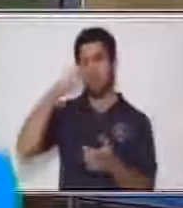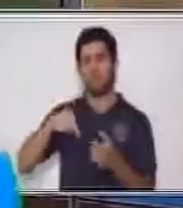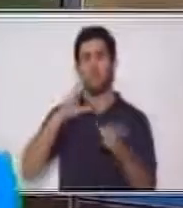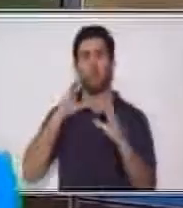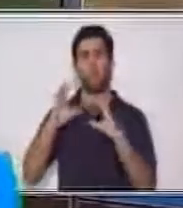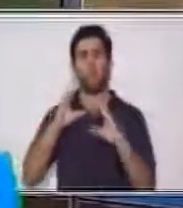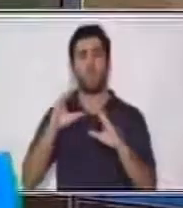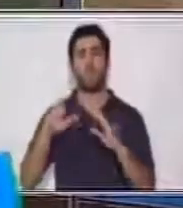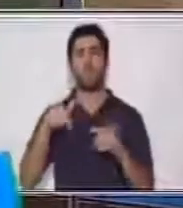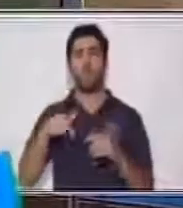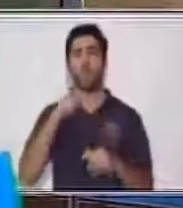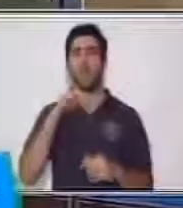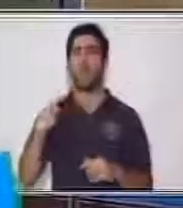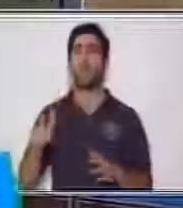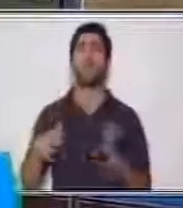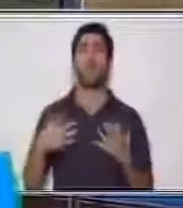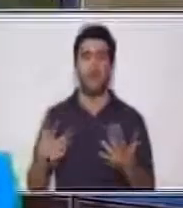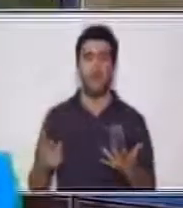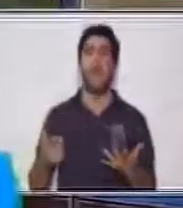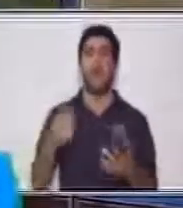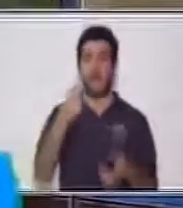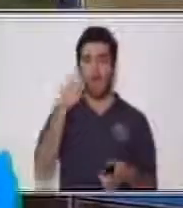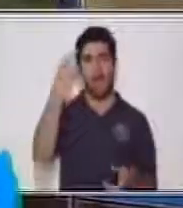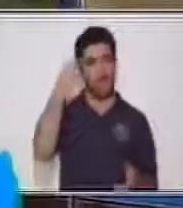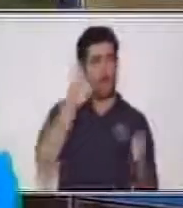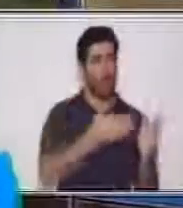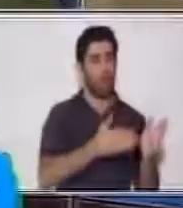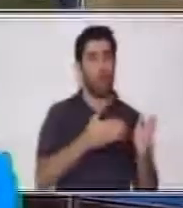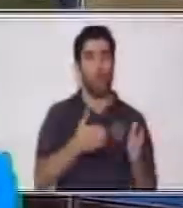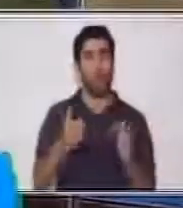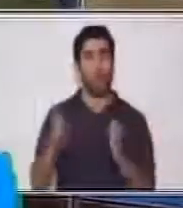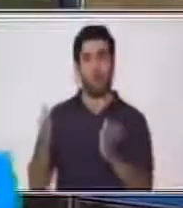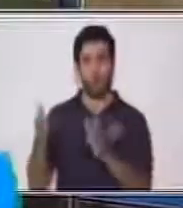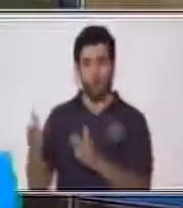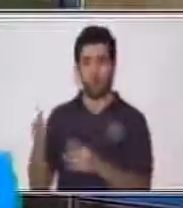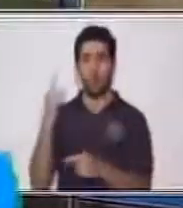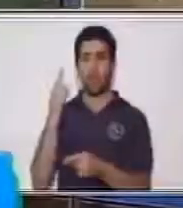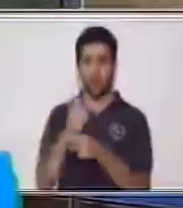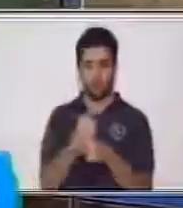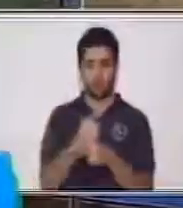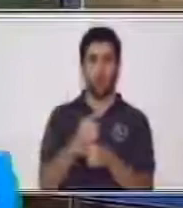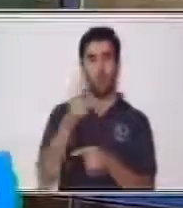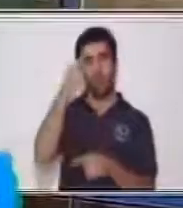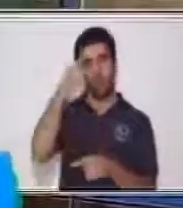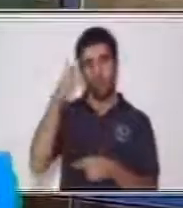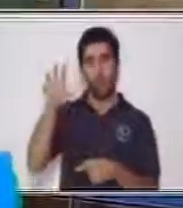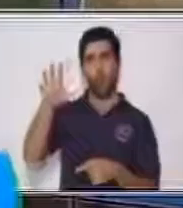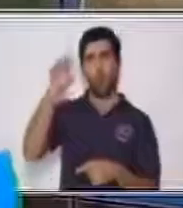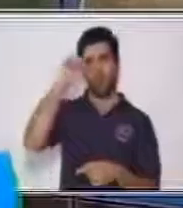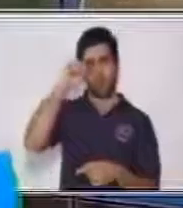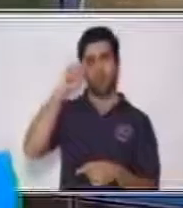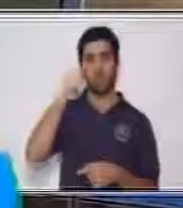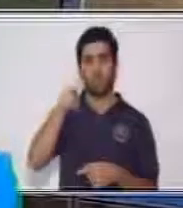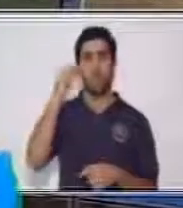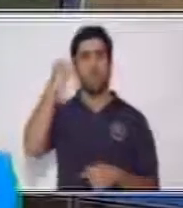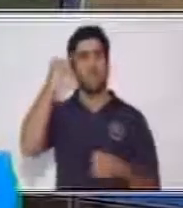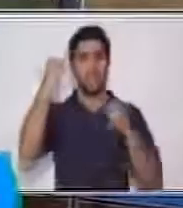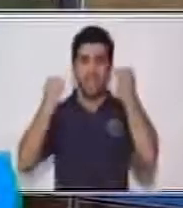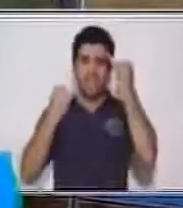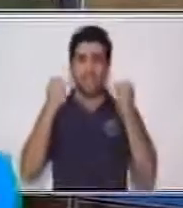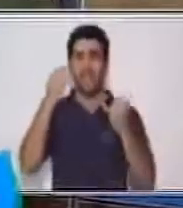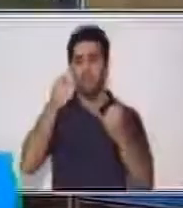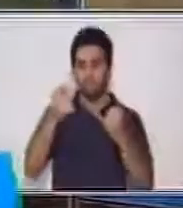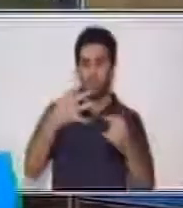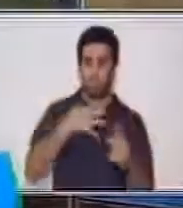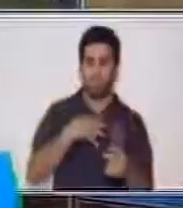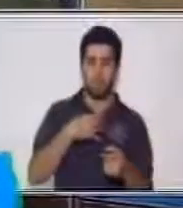comunicación y lenguaje? A tener un orden secuencial con lógica a través de las ideas que nosotros